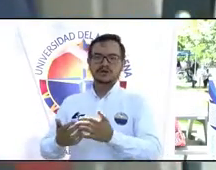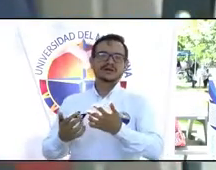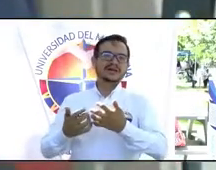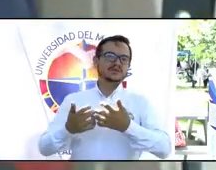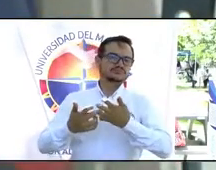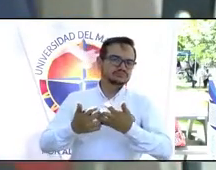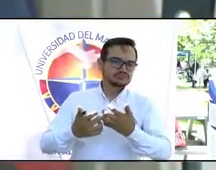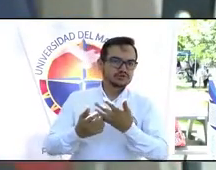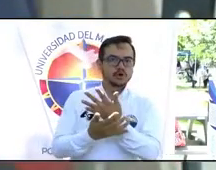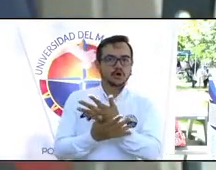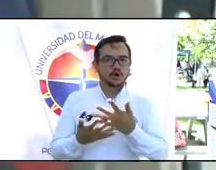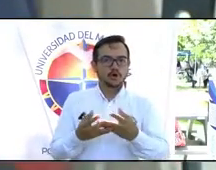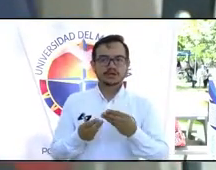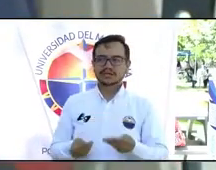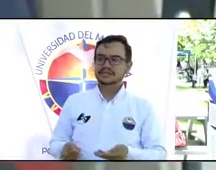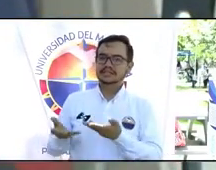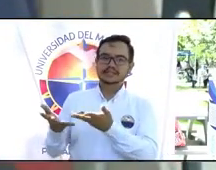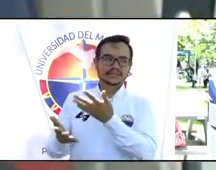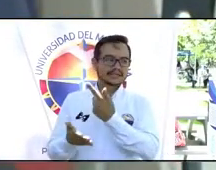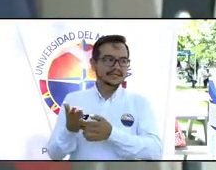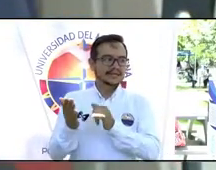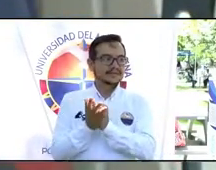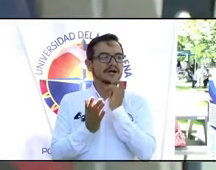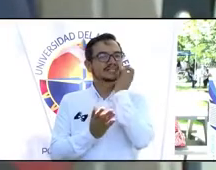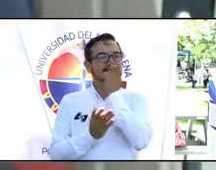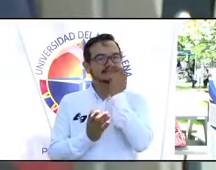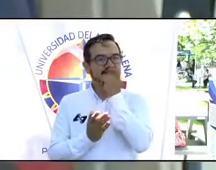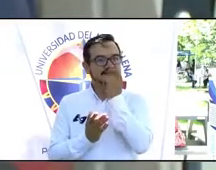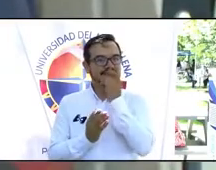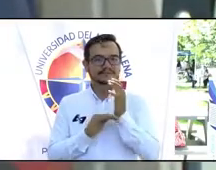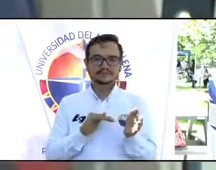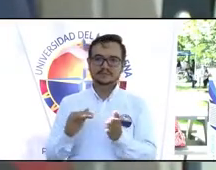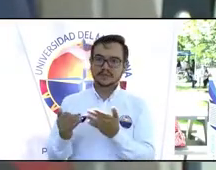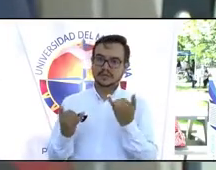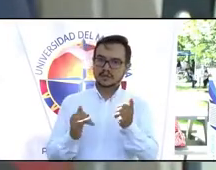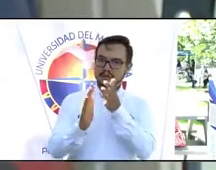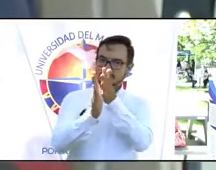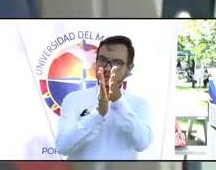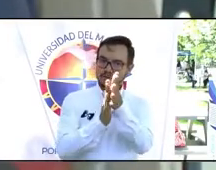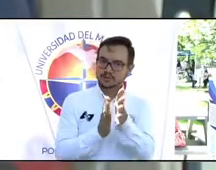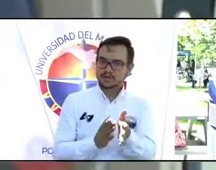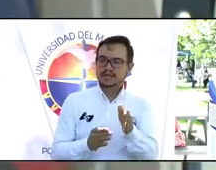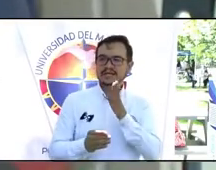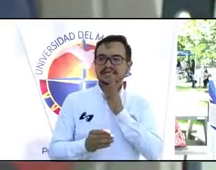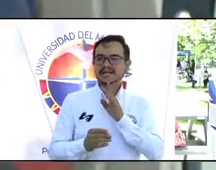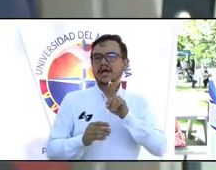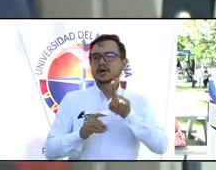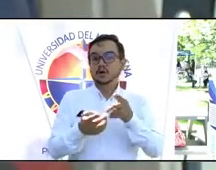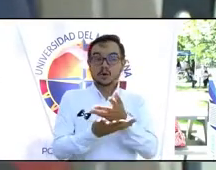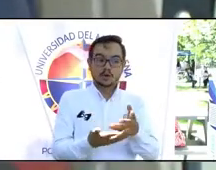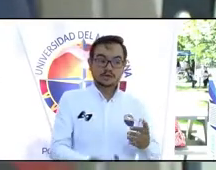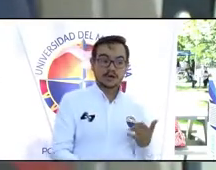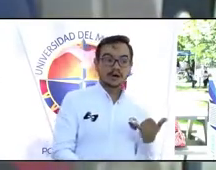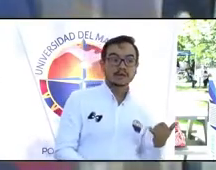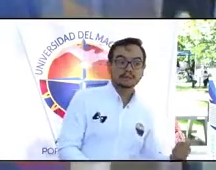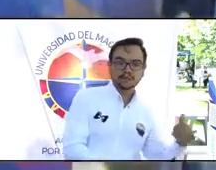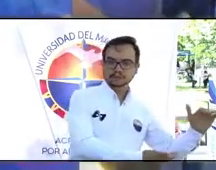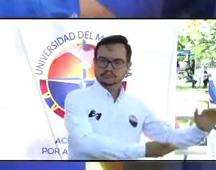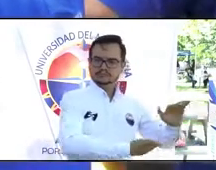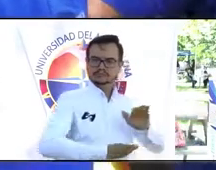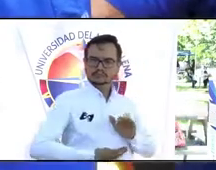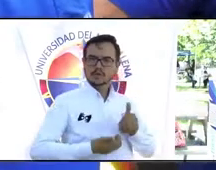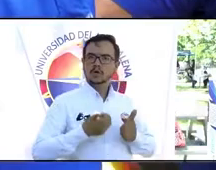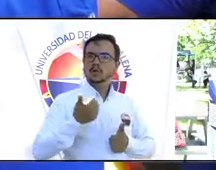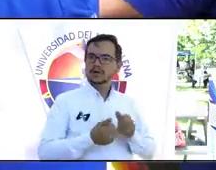la preclínica y clínica odontológica. Voy a mencionar algunos de los elementos que hemos recibido